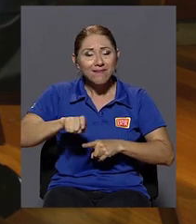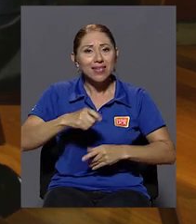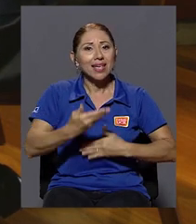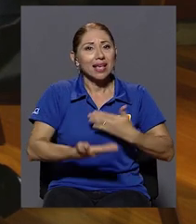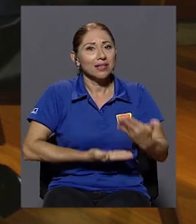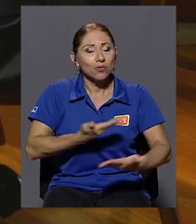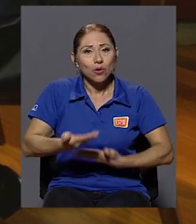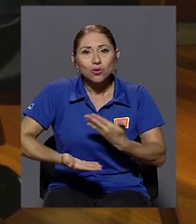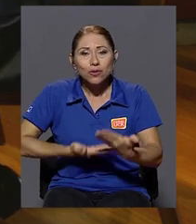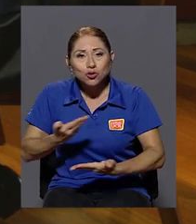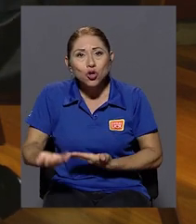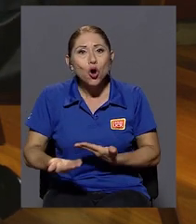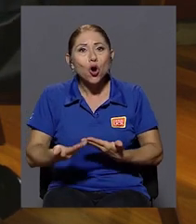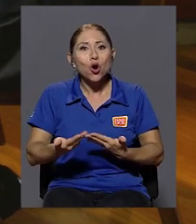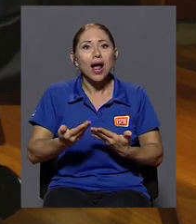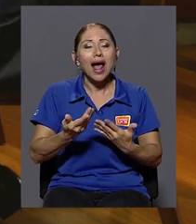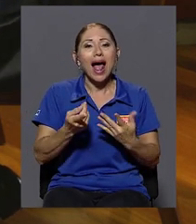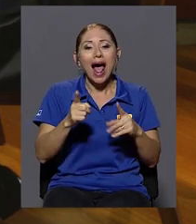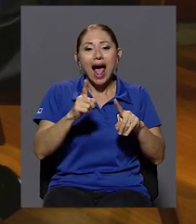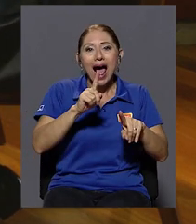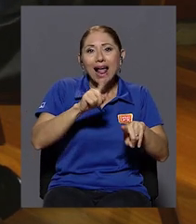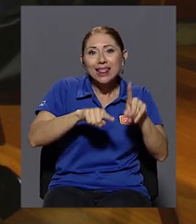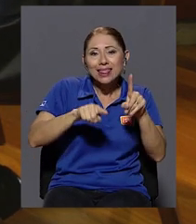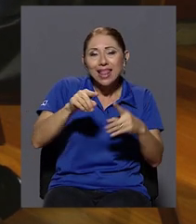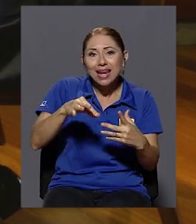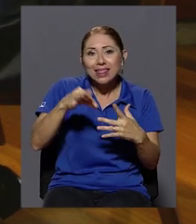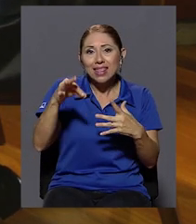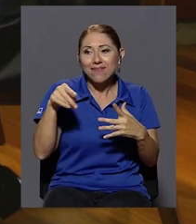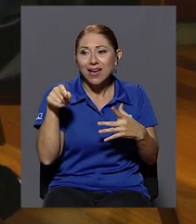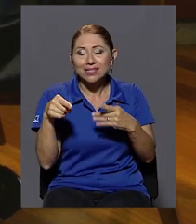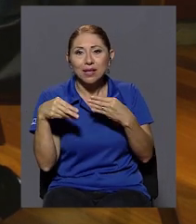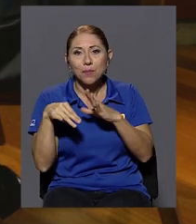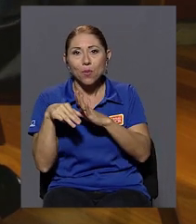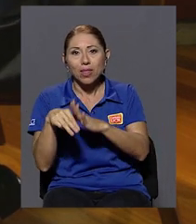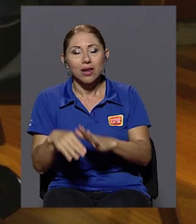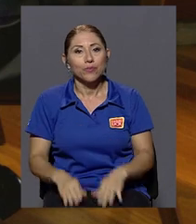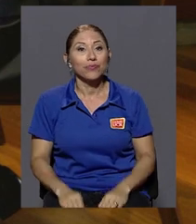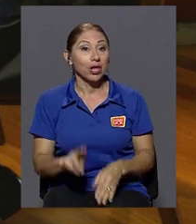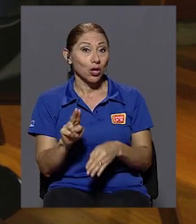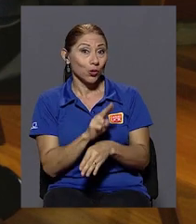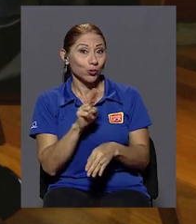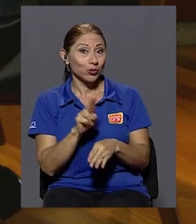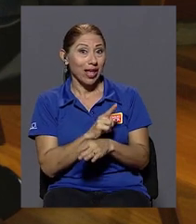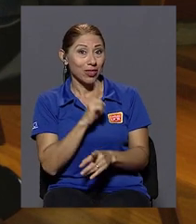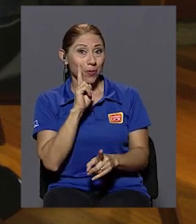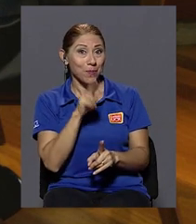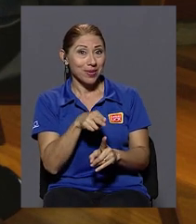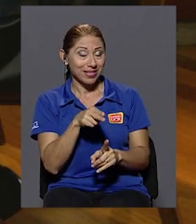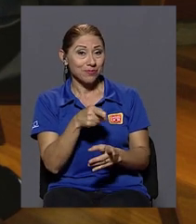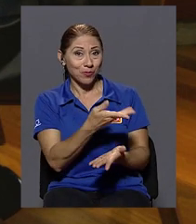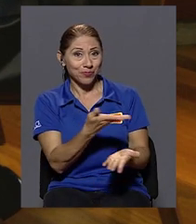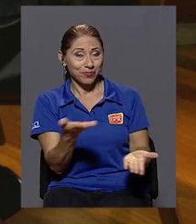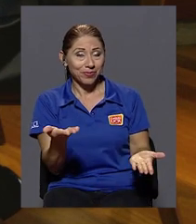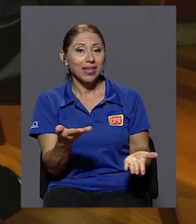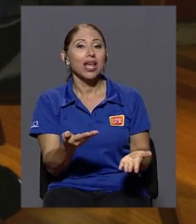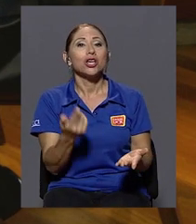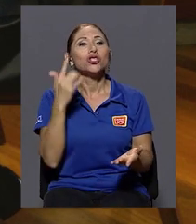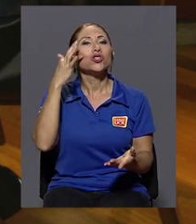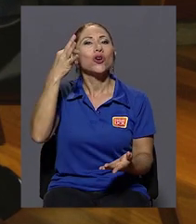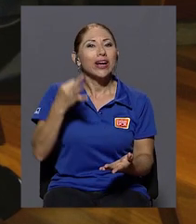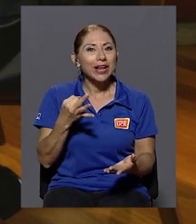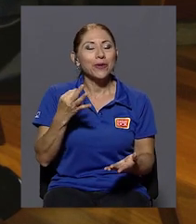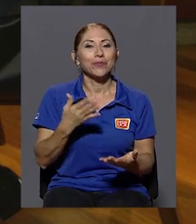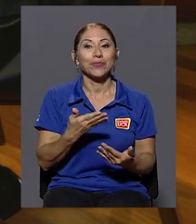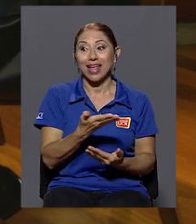una contribución alternativa a ese modelo de desarrollo. Y usando la misma imagen, yo creo que tenemos,